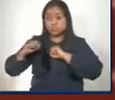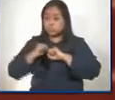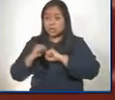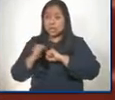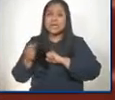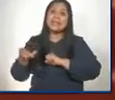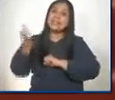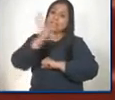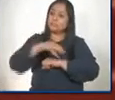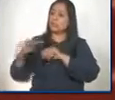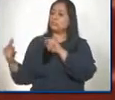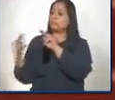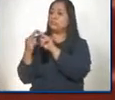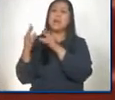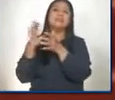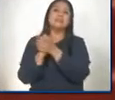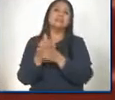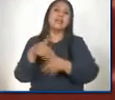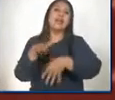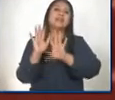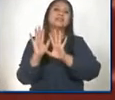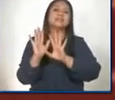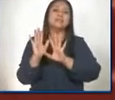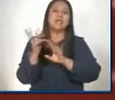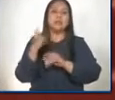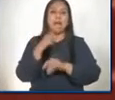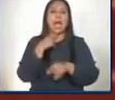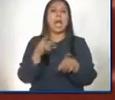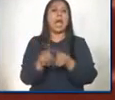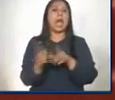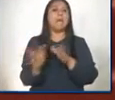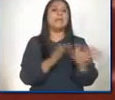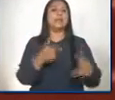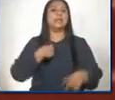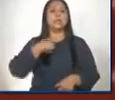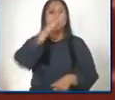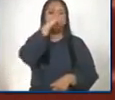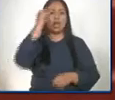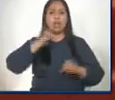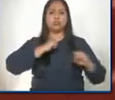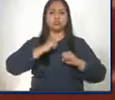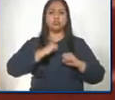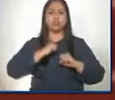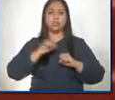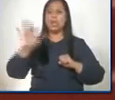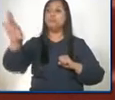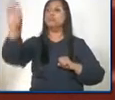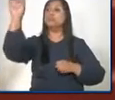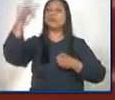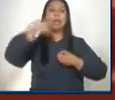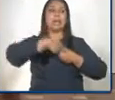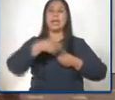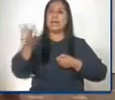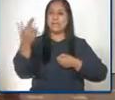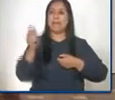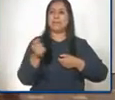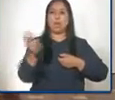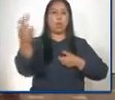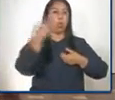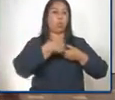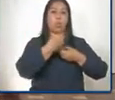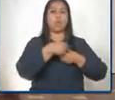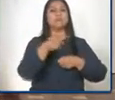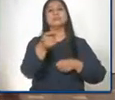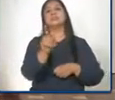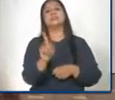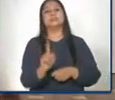es utilizar y aprovecharse el puesto para nombrar a dedo a un amigo o a un familiar, y eso no está sucediendo. Gracias, señor